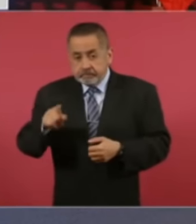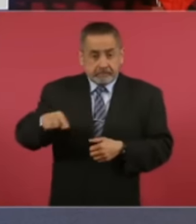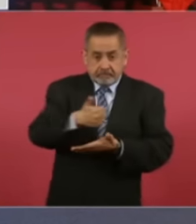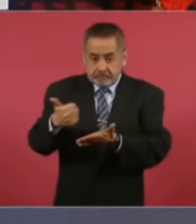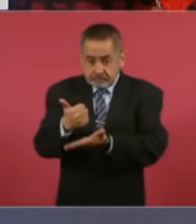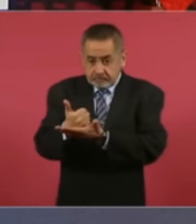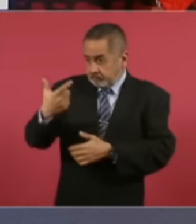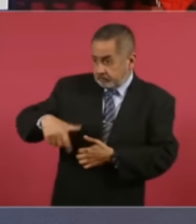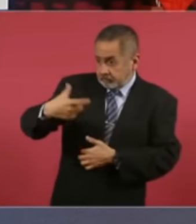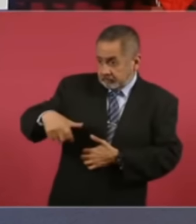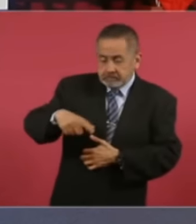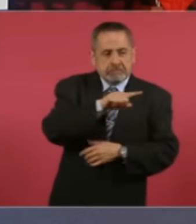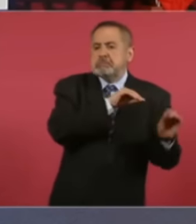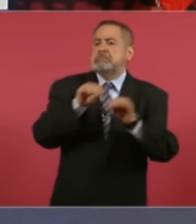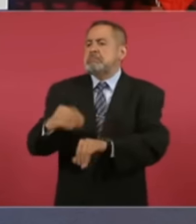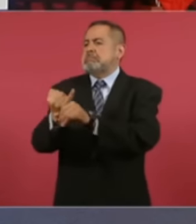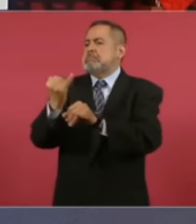dinero, donde hay más ingresos.